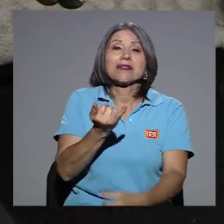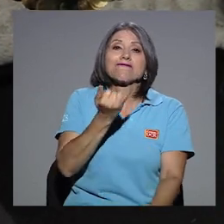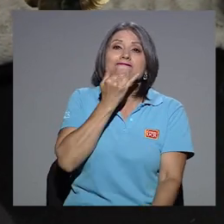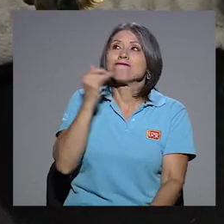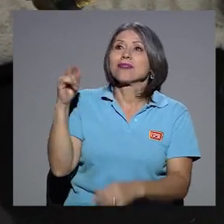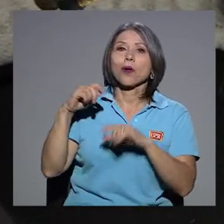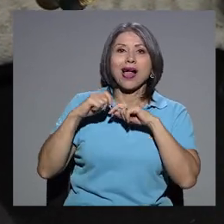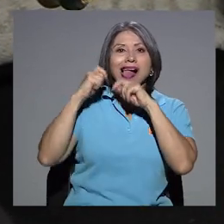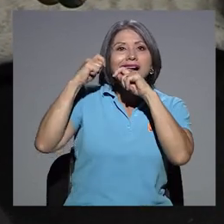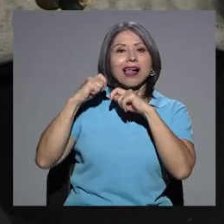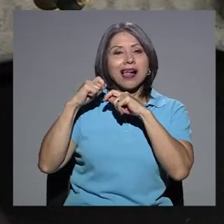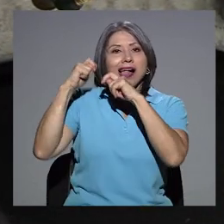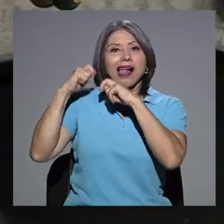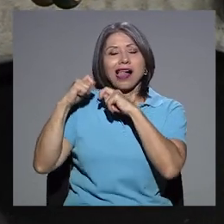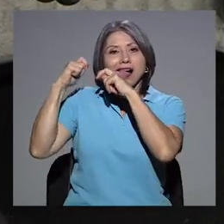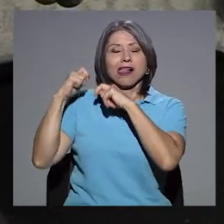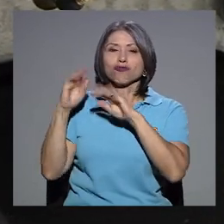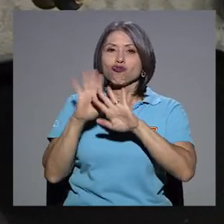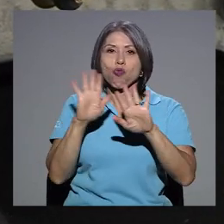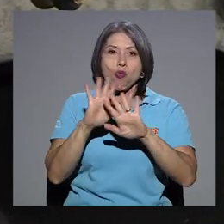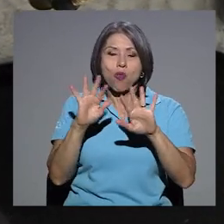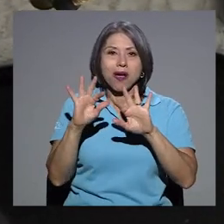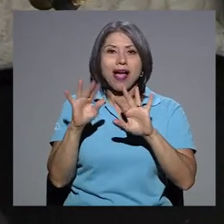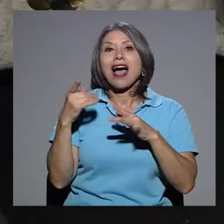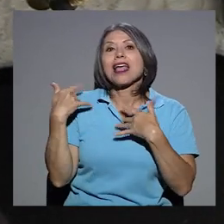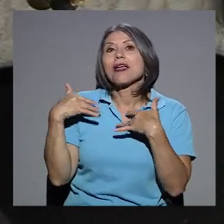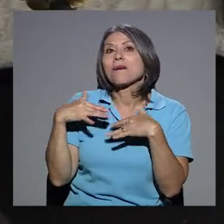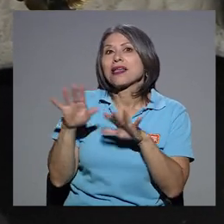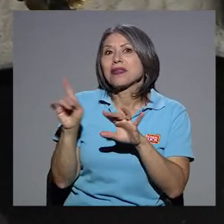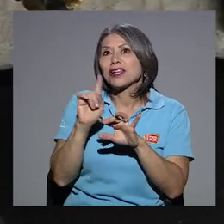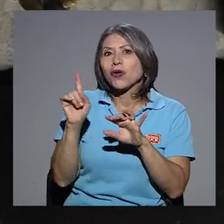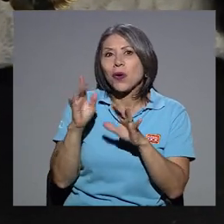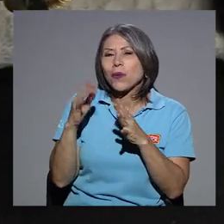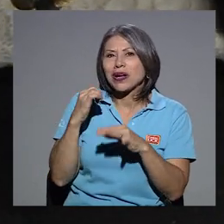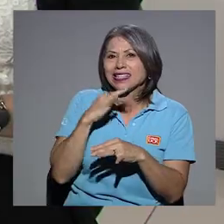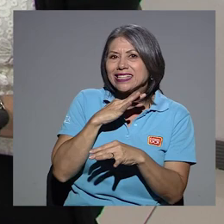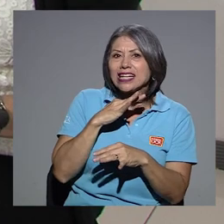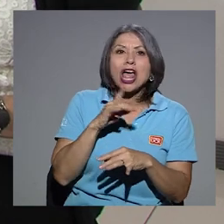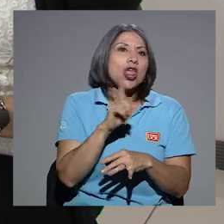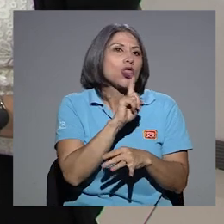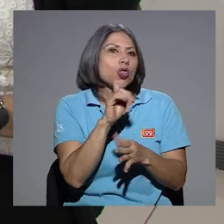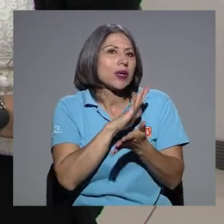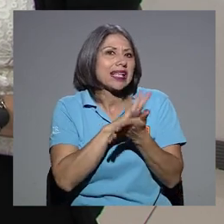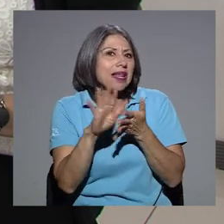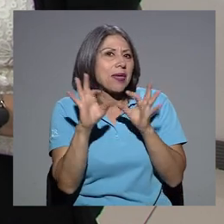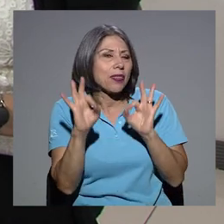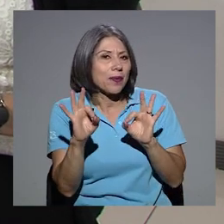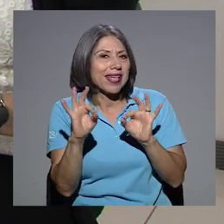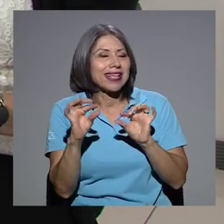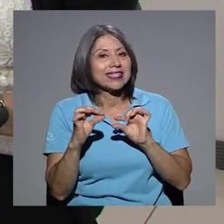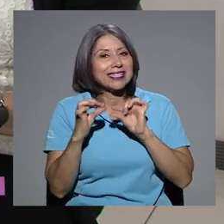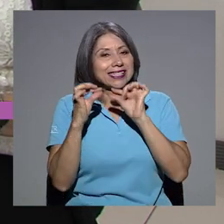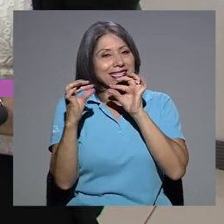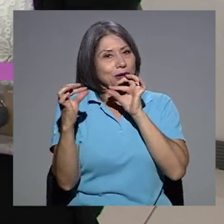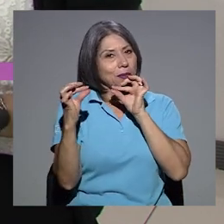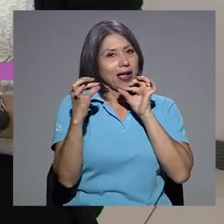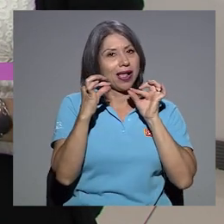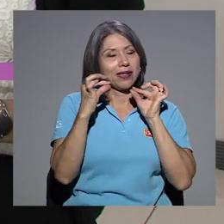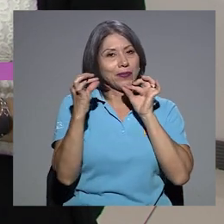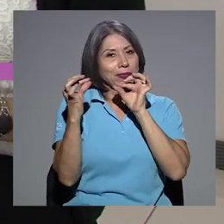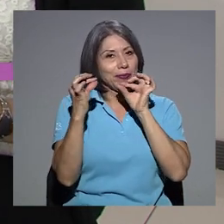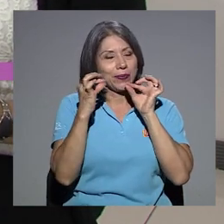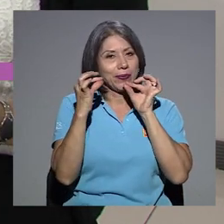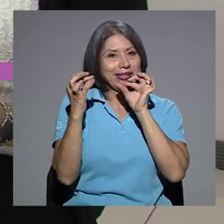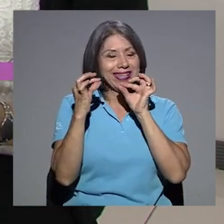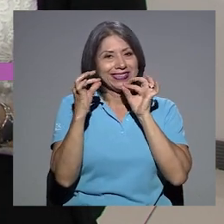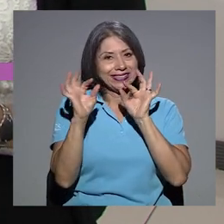esto. Entra y sale. No, ahí más bien está metiendo. No, pero no está limpiando dentro del surco. Entonces eso